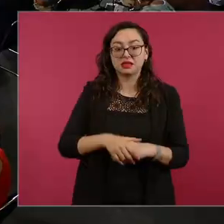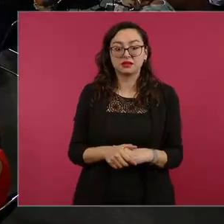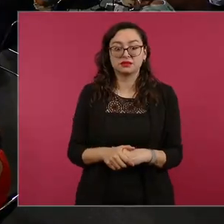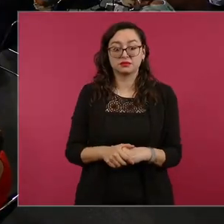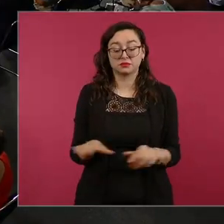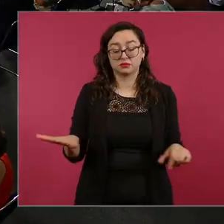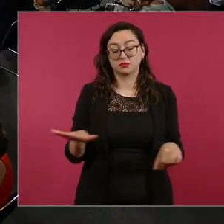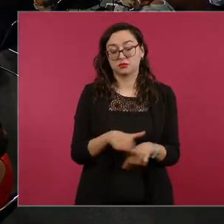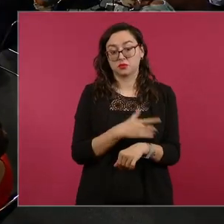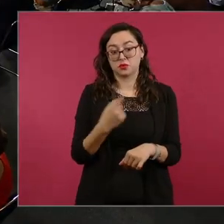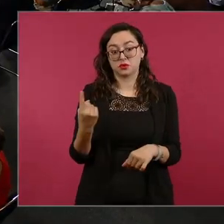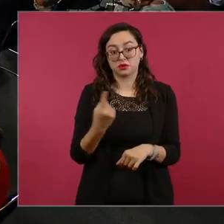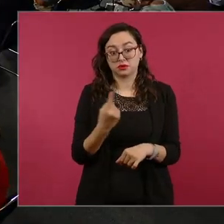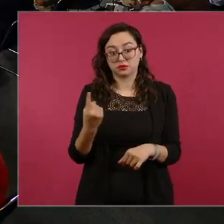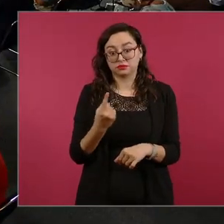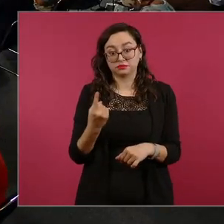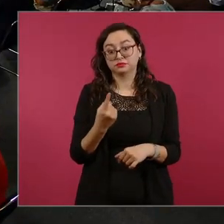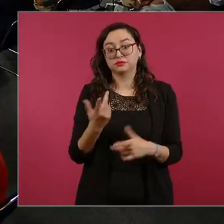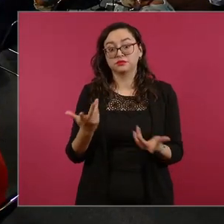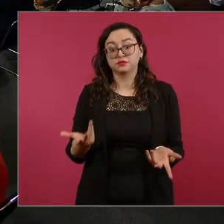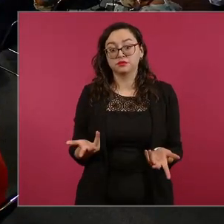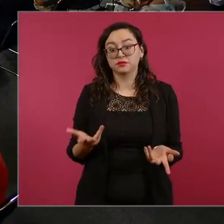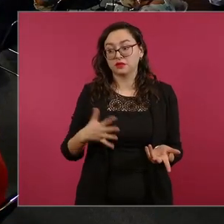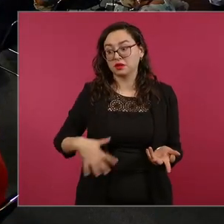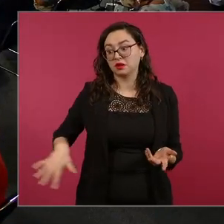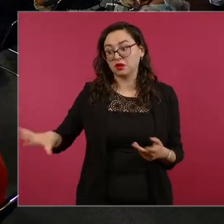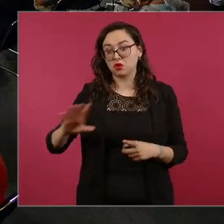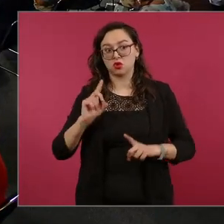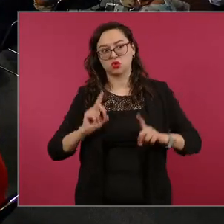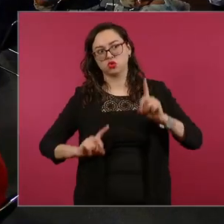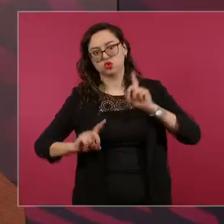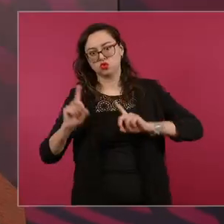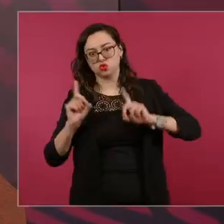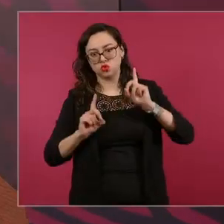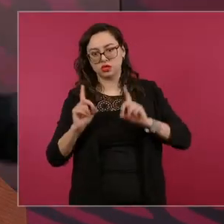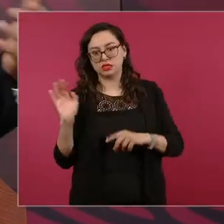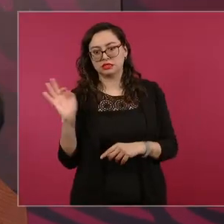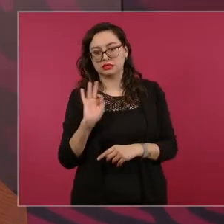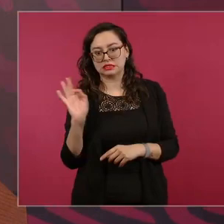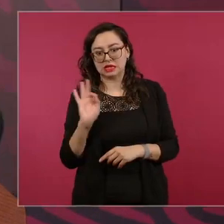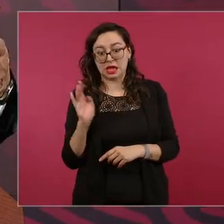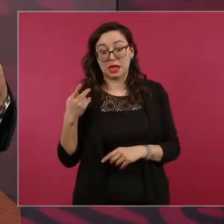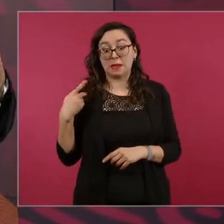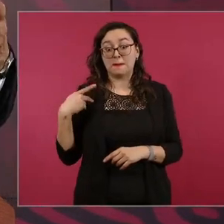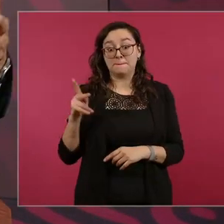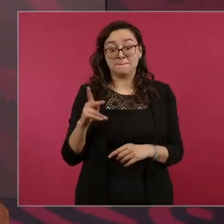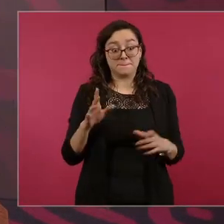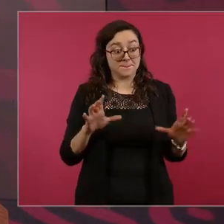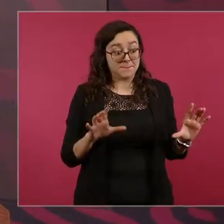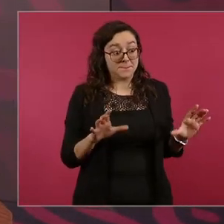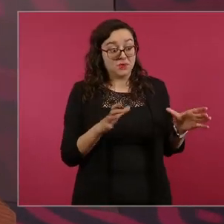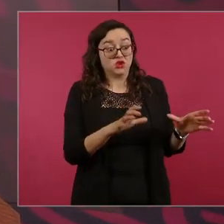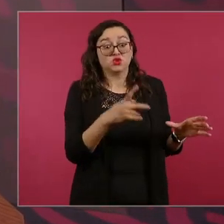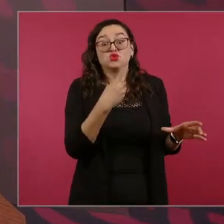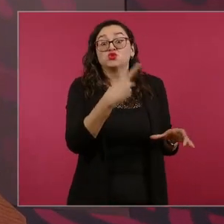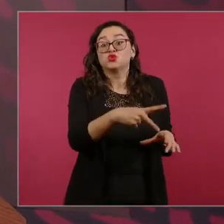Pero a mis adversarios, a sus amigos